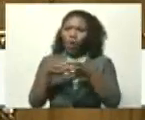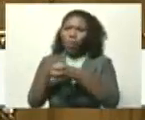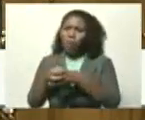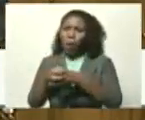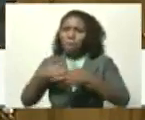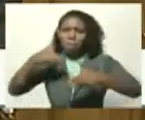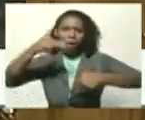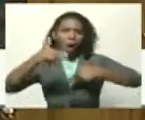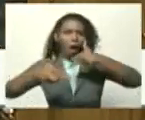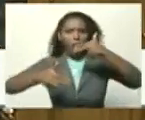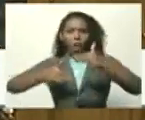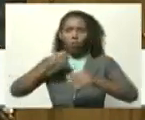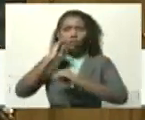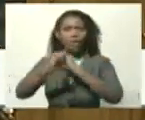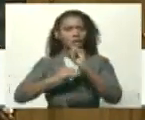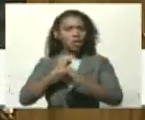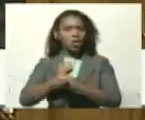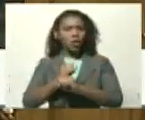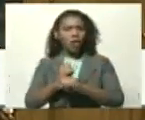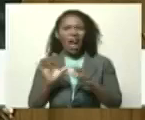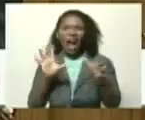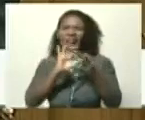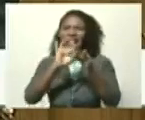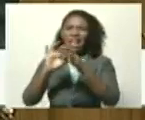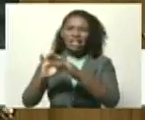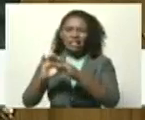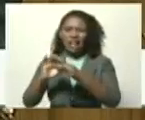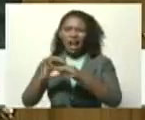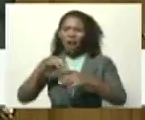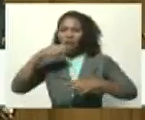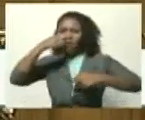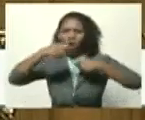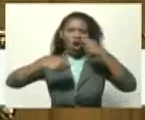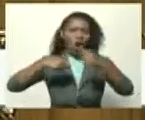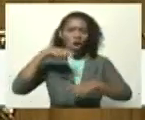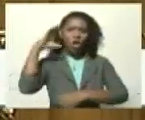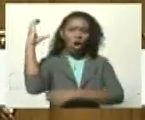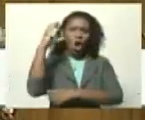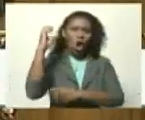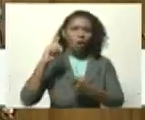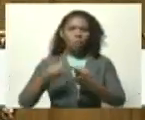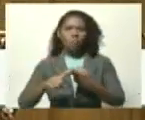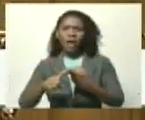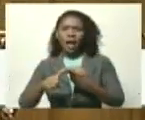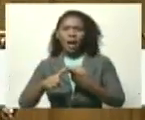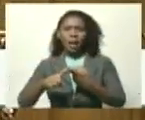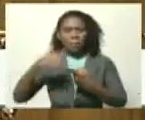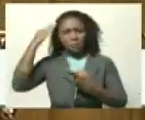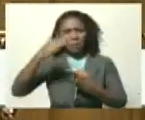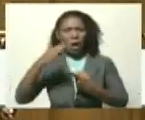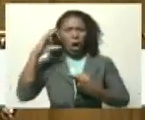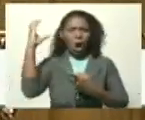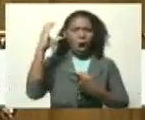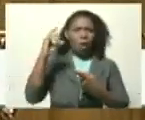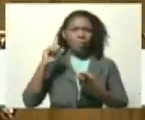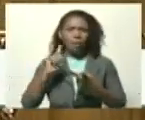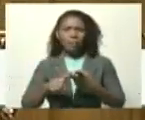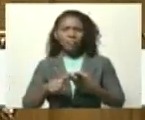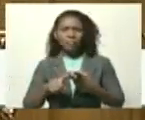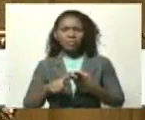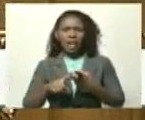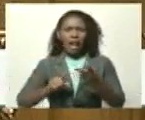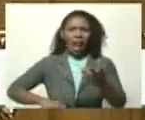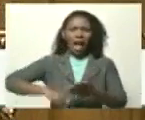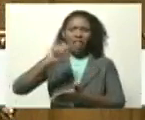delictivos internacionales, las alianzas con el narcotráfico colombiano, con el paramilitarismo colombiano, la firma